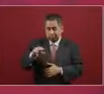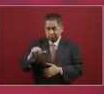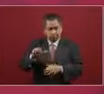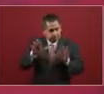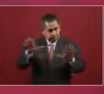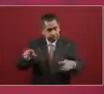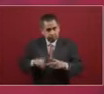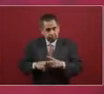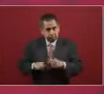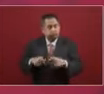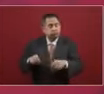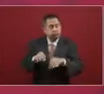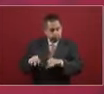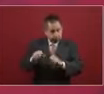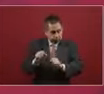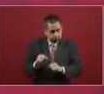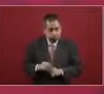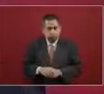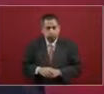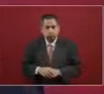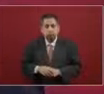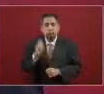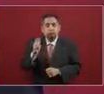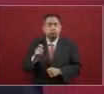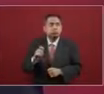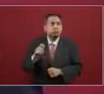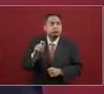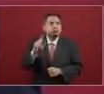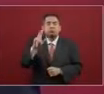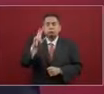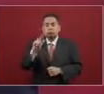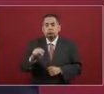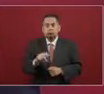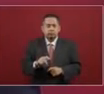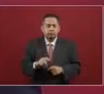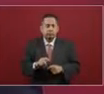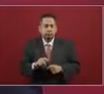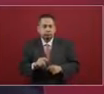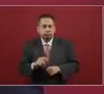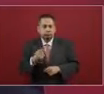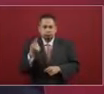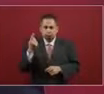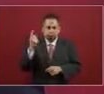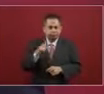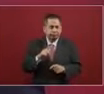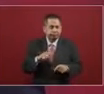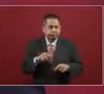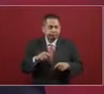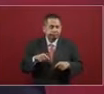que no va a haber consigna